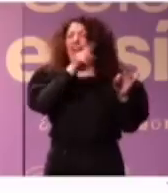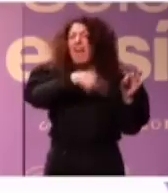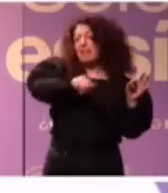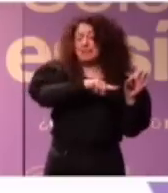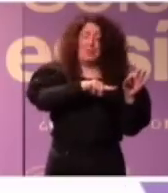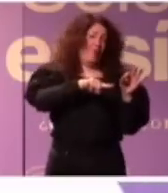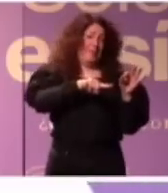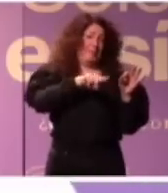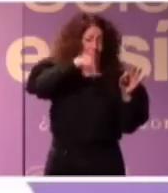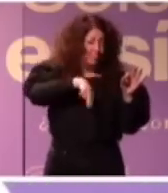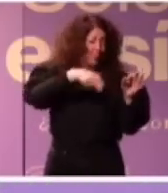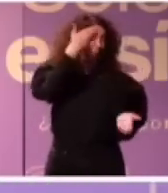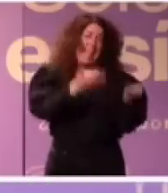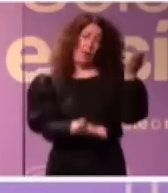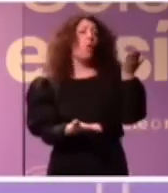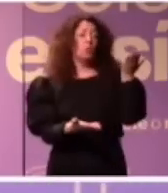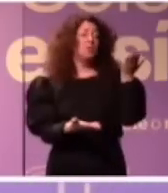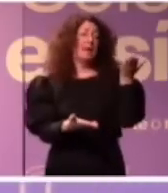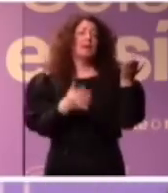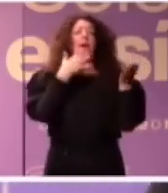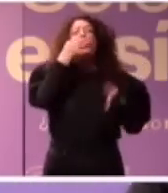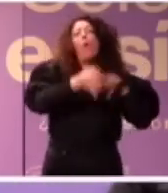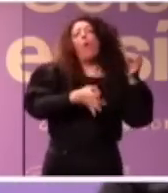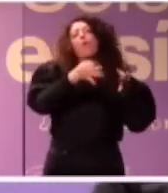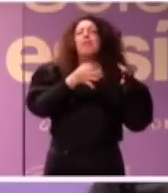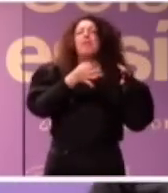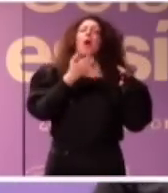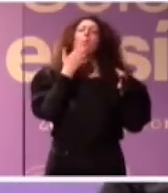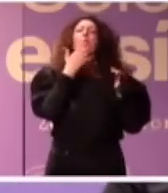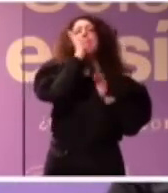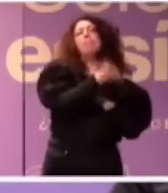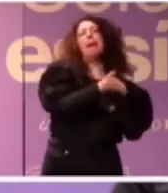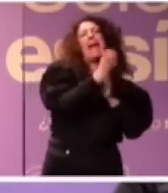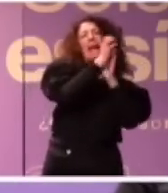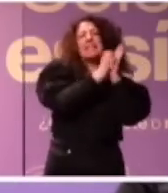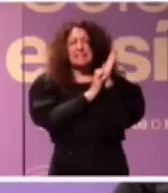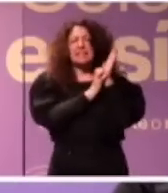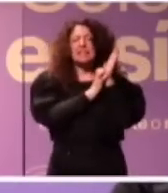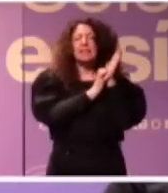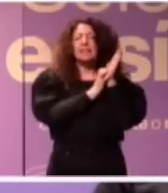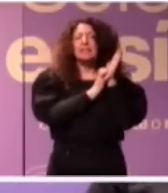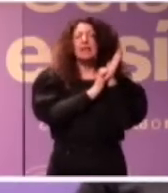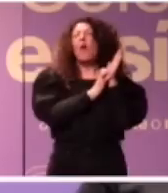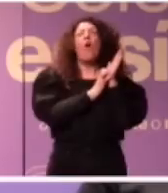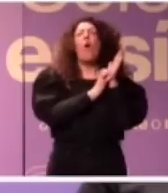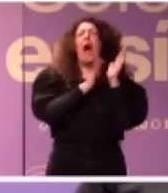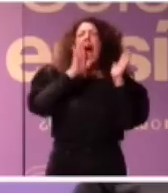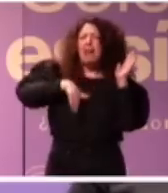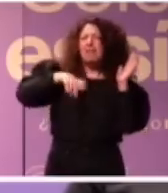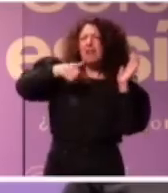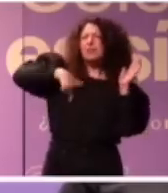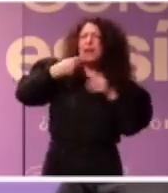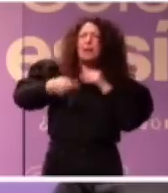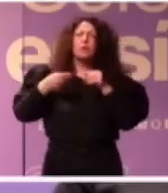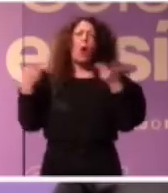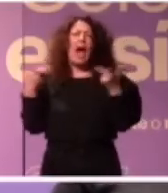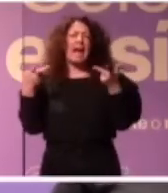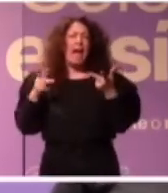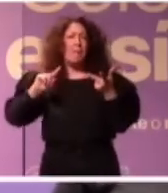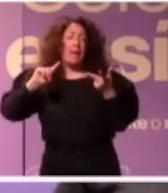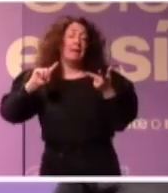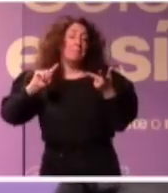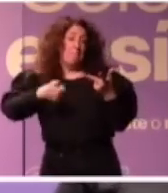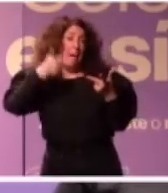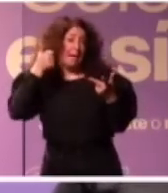injustas, judiciales, de bajadas de penas, o hemos hecho algo mucho más grave, que es abrir un